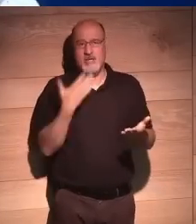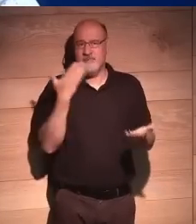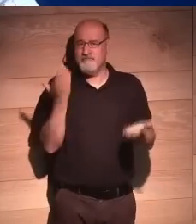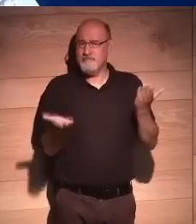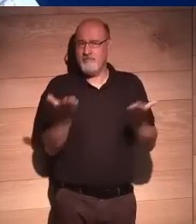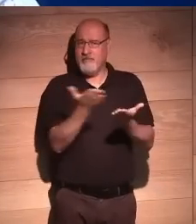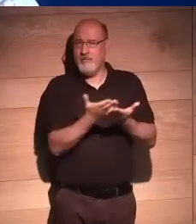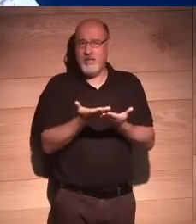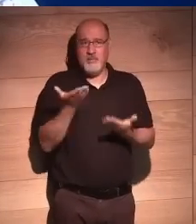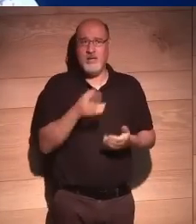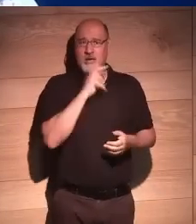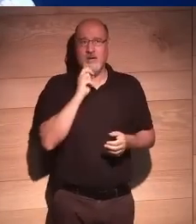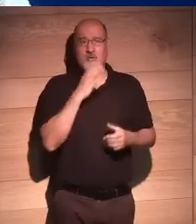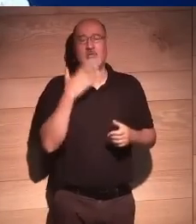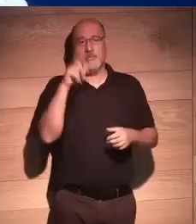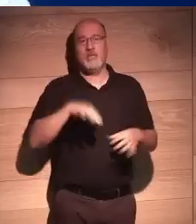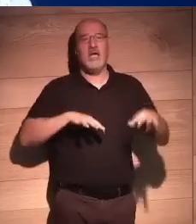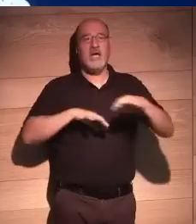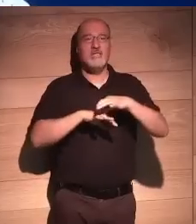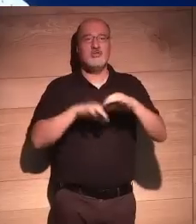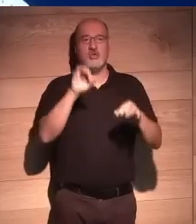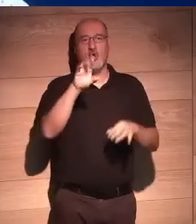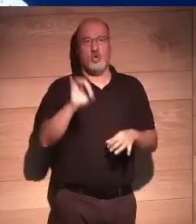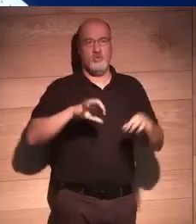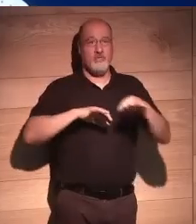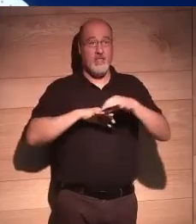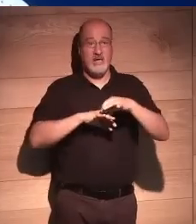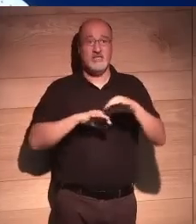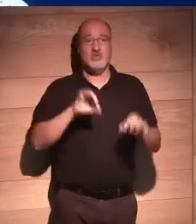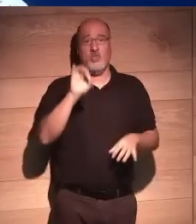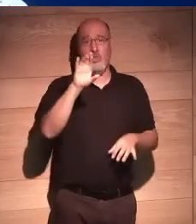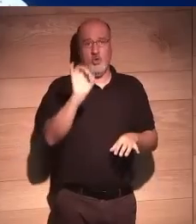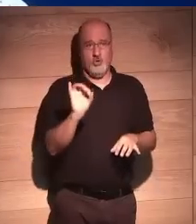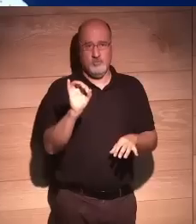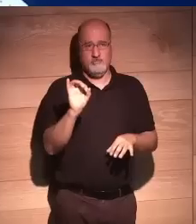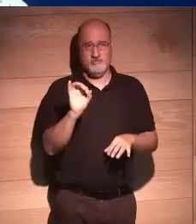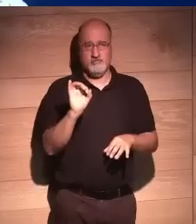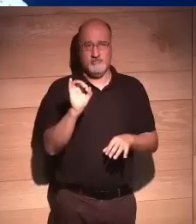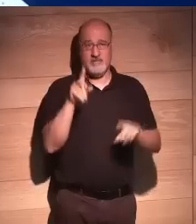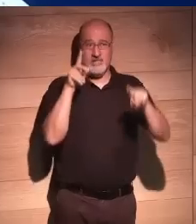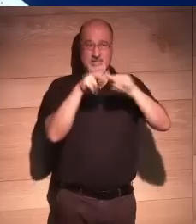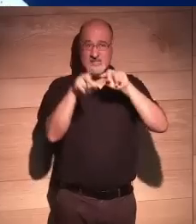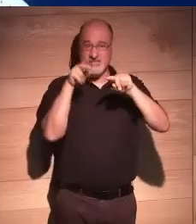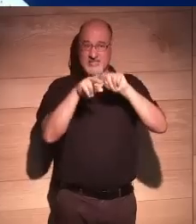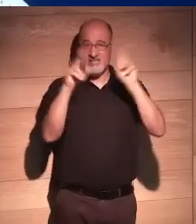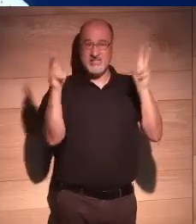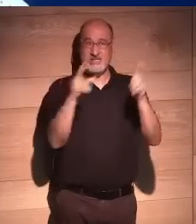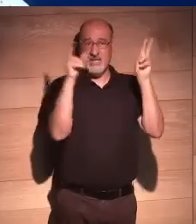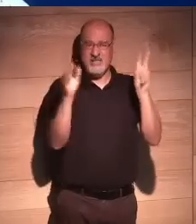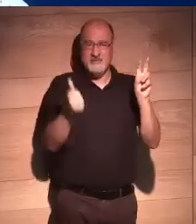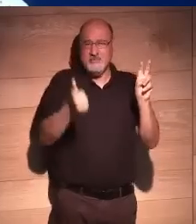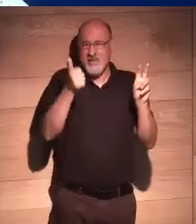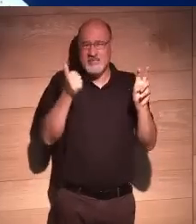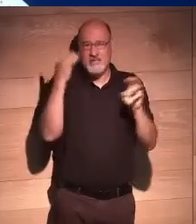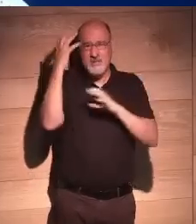que tiene su valor hoy en día, que es Anillos de Oro. Porque es este tipo de series que, si lo ves ahora, es más que una ficción, es